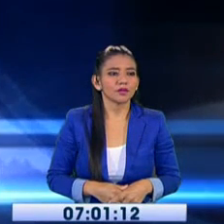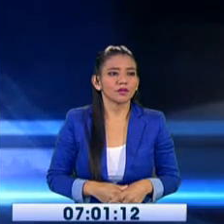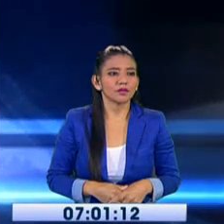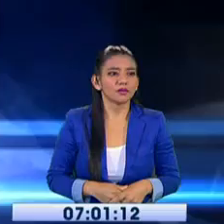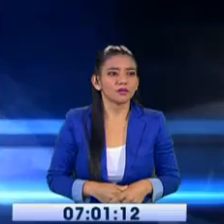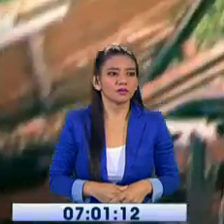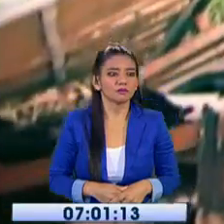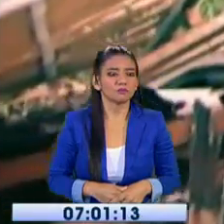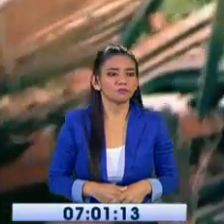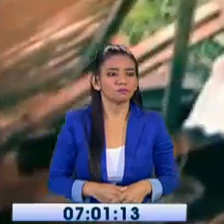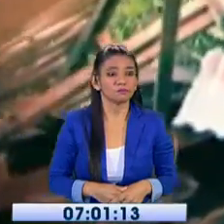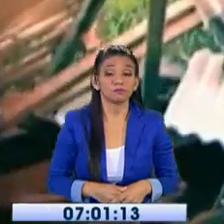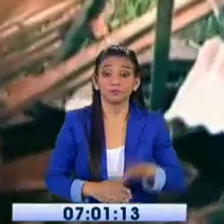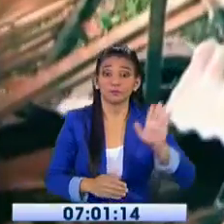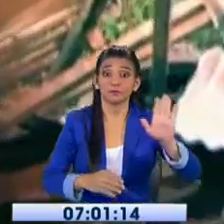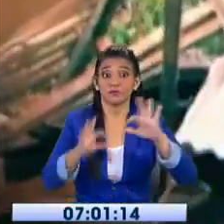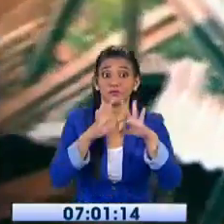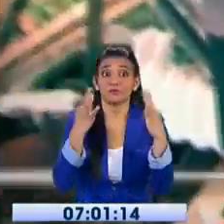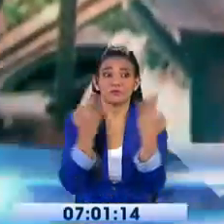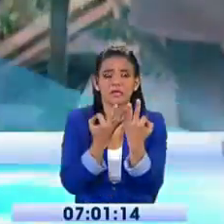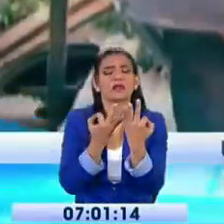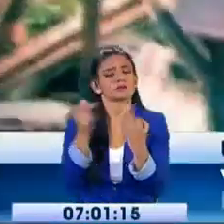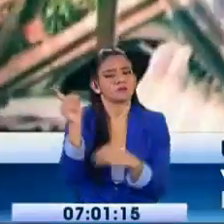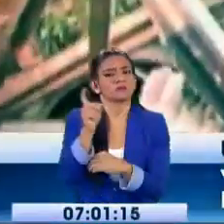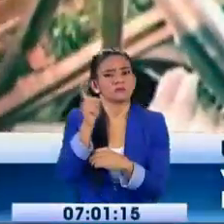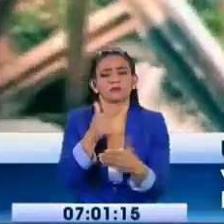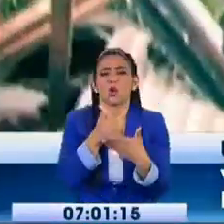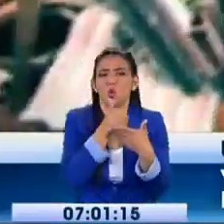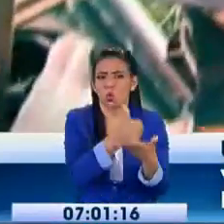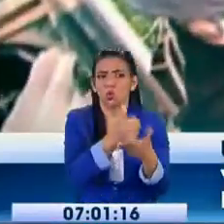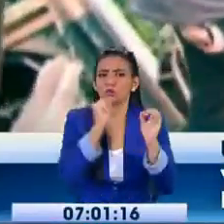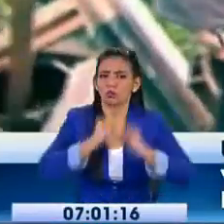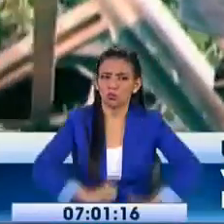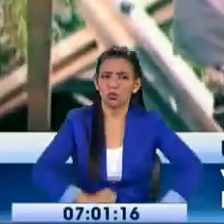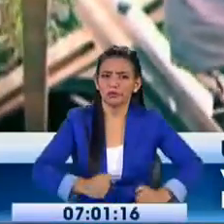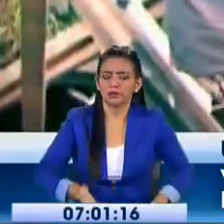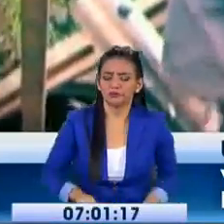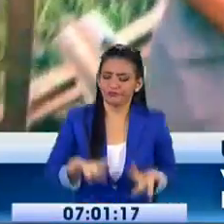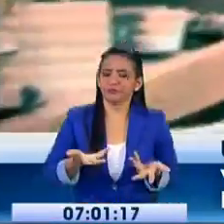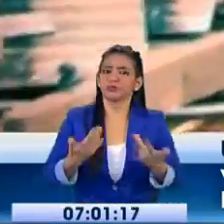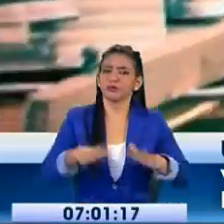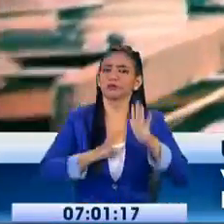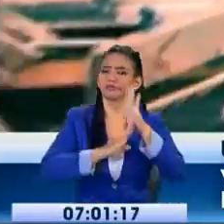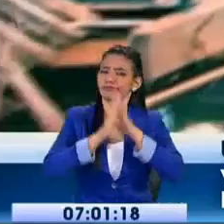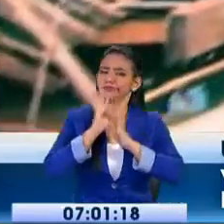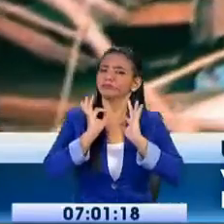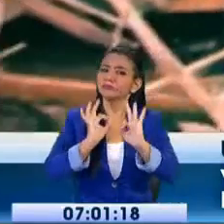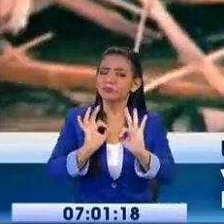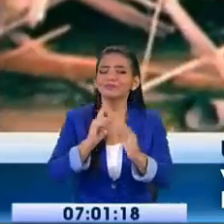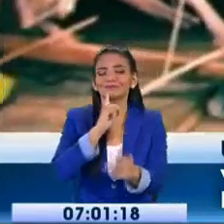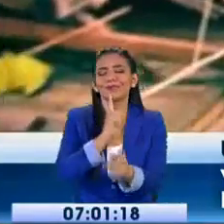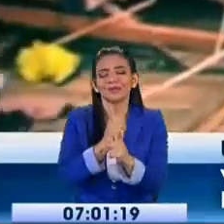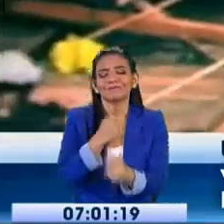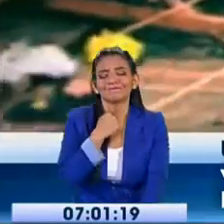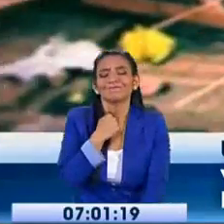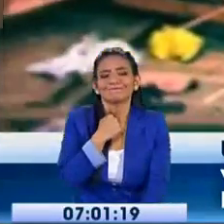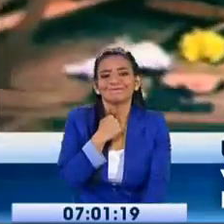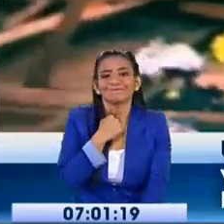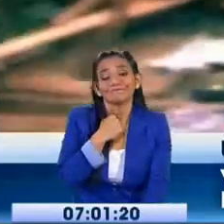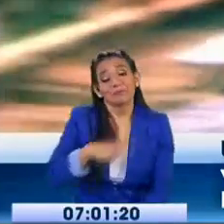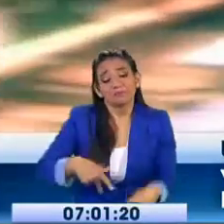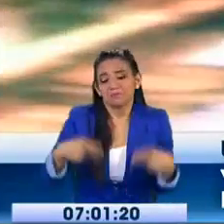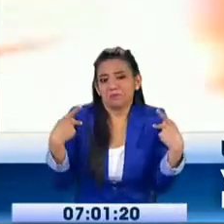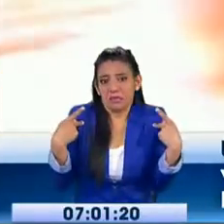099-024-6816. Esta familia necesita ayuda para levantarse de esta desgracia que al menos les dejó la